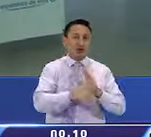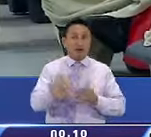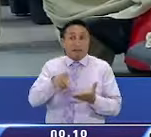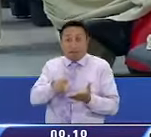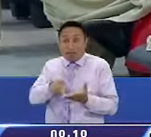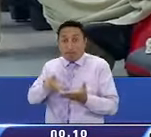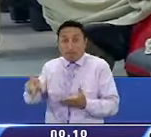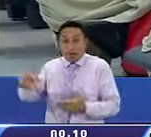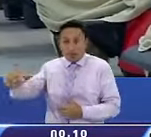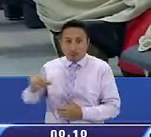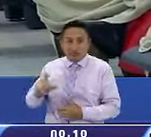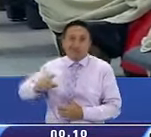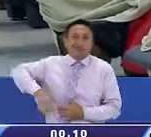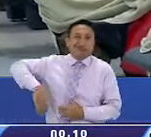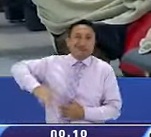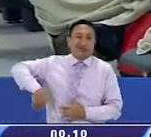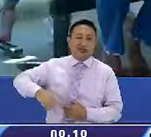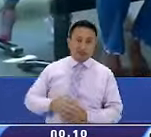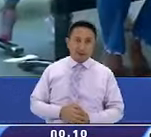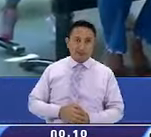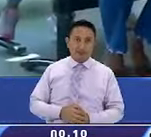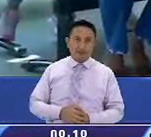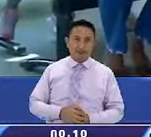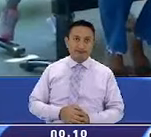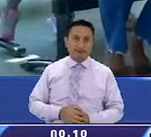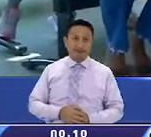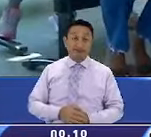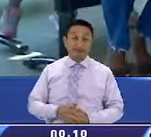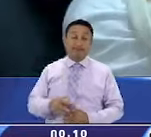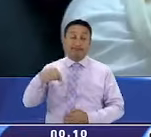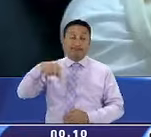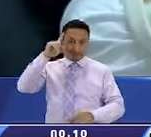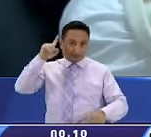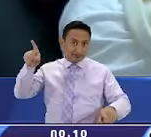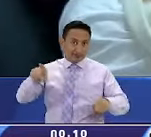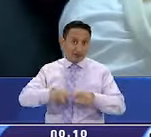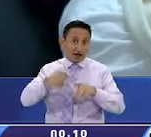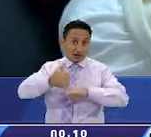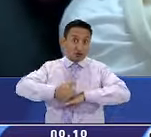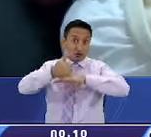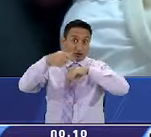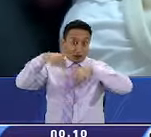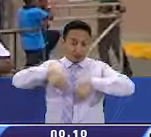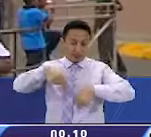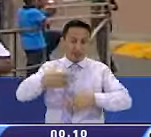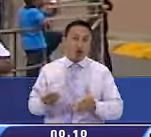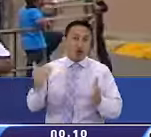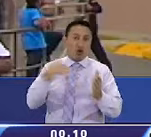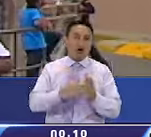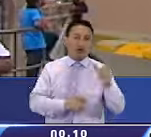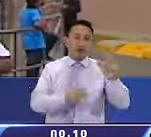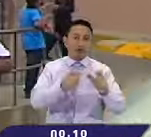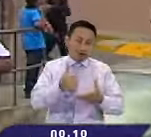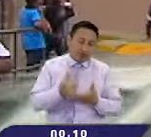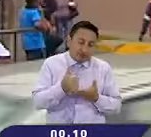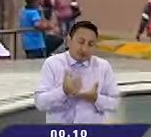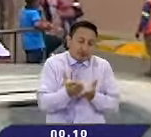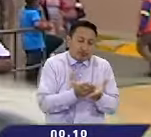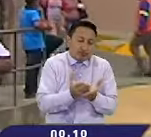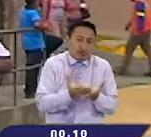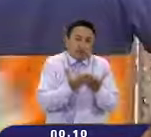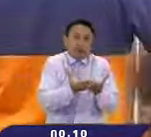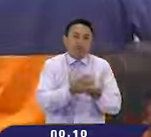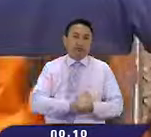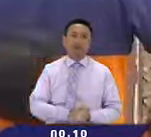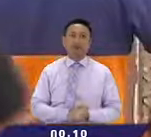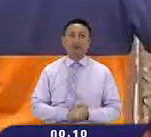de sus prestaciones médicas. Afortunadamente, tras un acuerdo con el gobierno, retomó su atención al público.